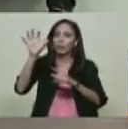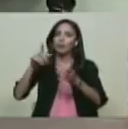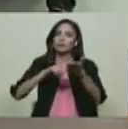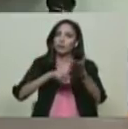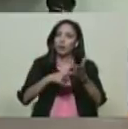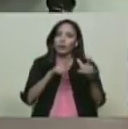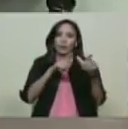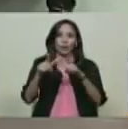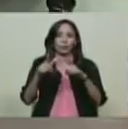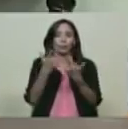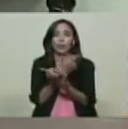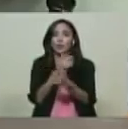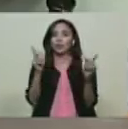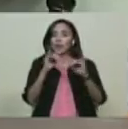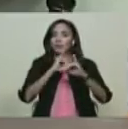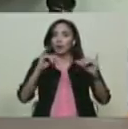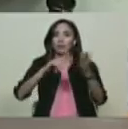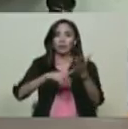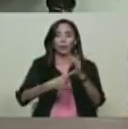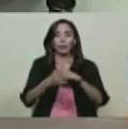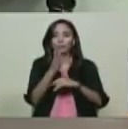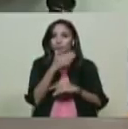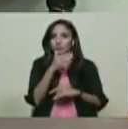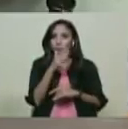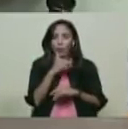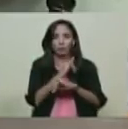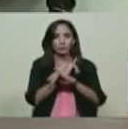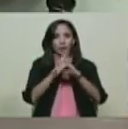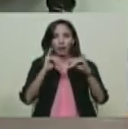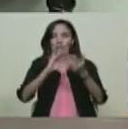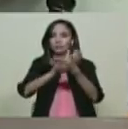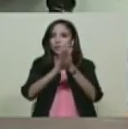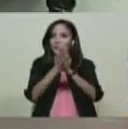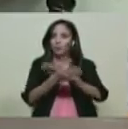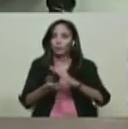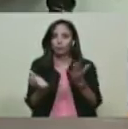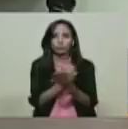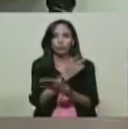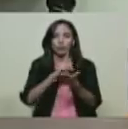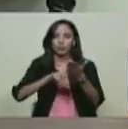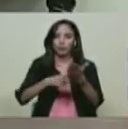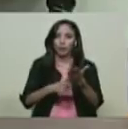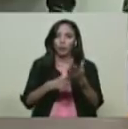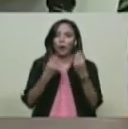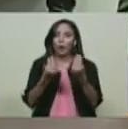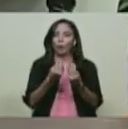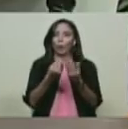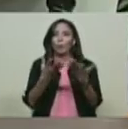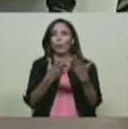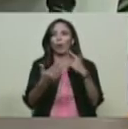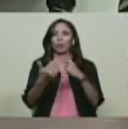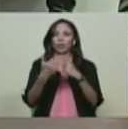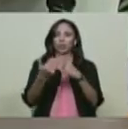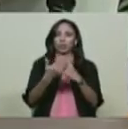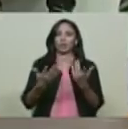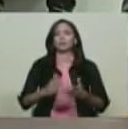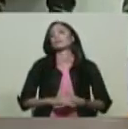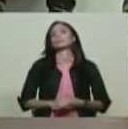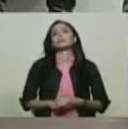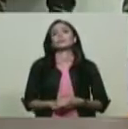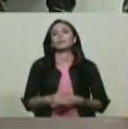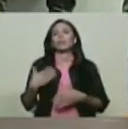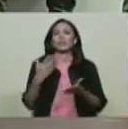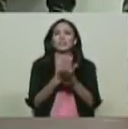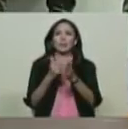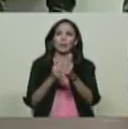para liberar a Venezuela de los mecanismos especulativos, aguiotistas y de